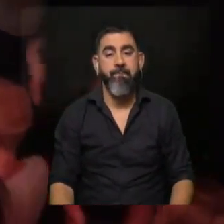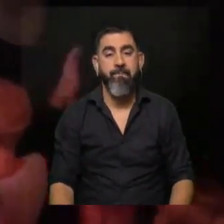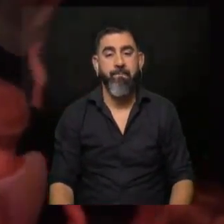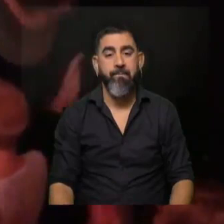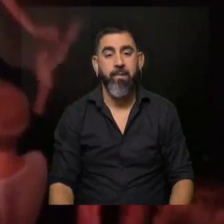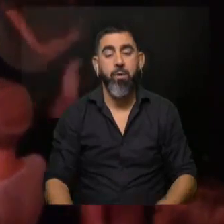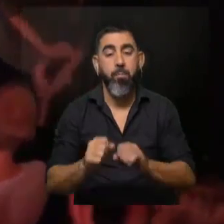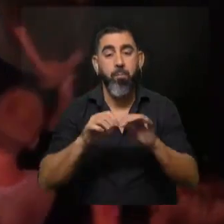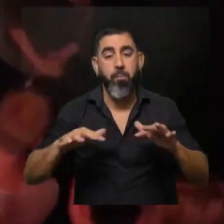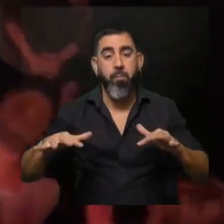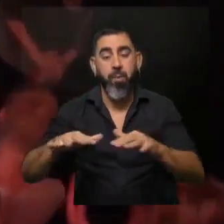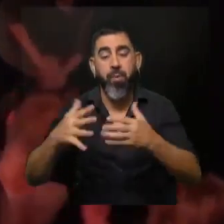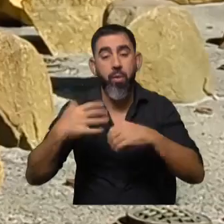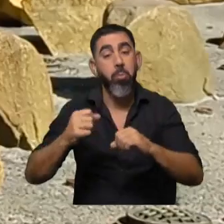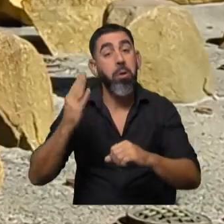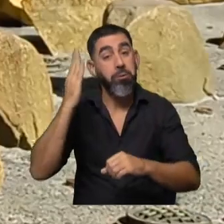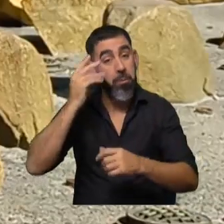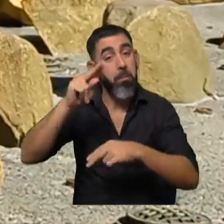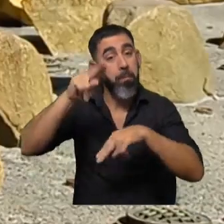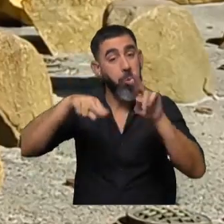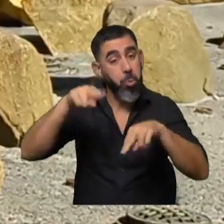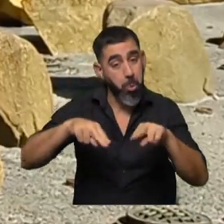En la pandemia descubrí que sé pintar y que puedo pintar.